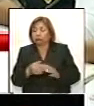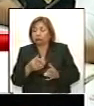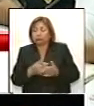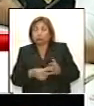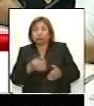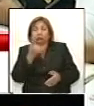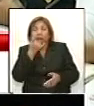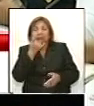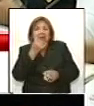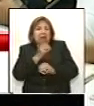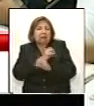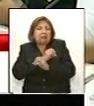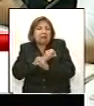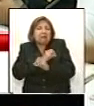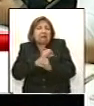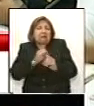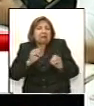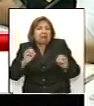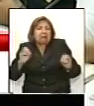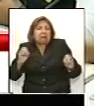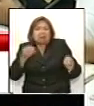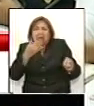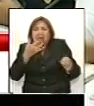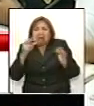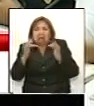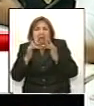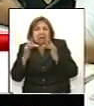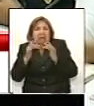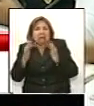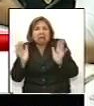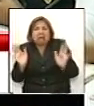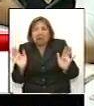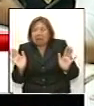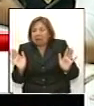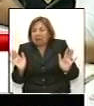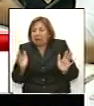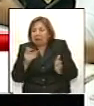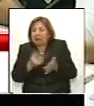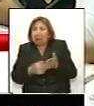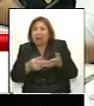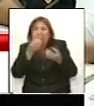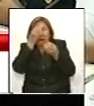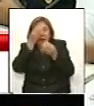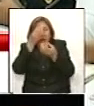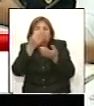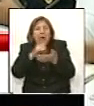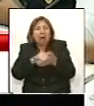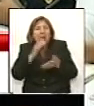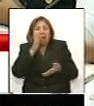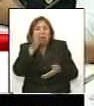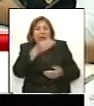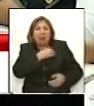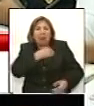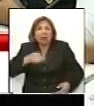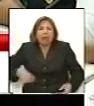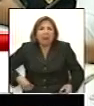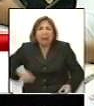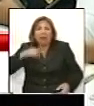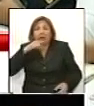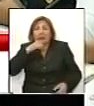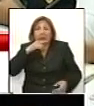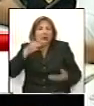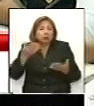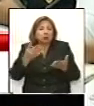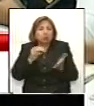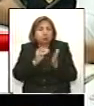que pasó? Nada. Es decir, nadie las contactó. Y lo que se nos informó cuando fuimos al Ministerio de la Mujer es que el registro